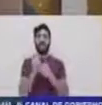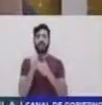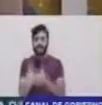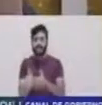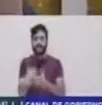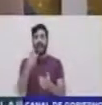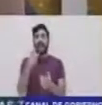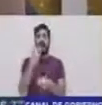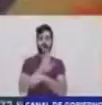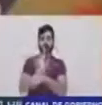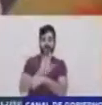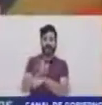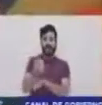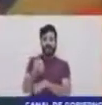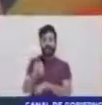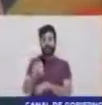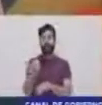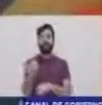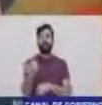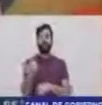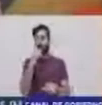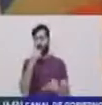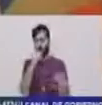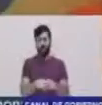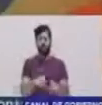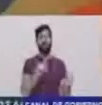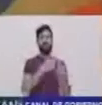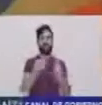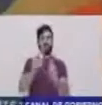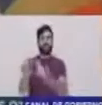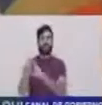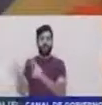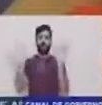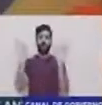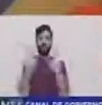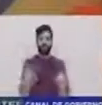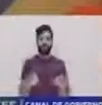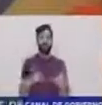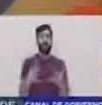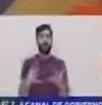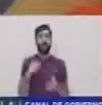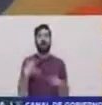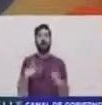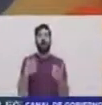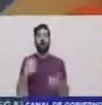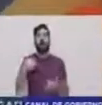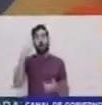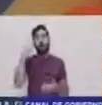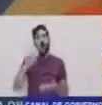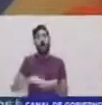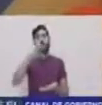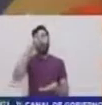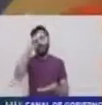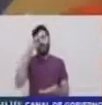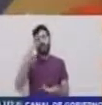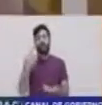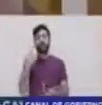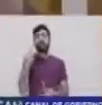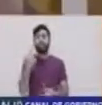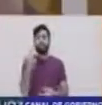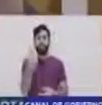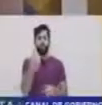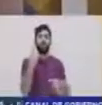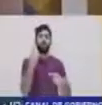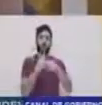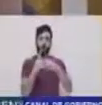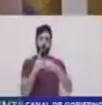fueron pues de guías, televisión, entonces que entre la radio también, entonces que podamos escribir lo que sentimos, cómo aprendimos,